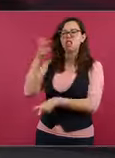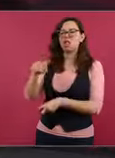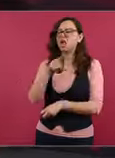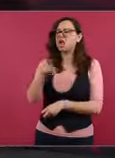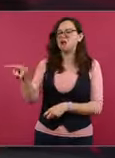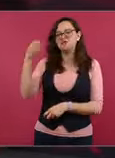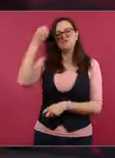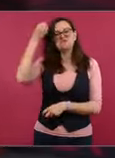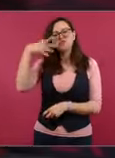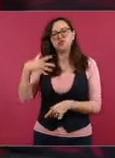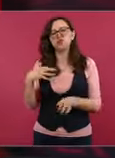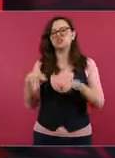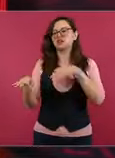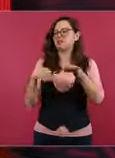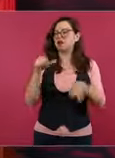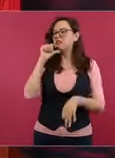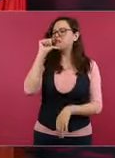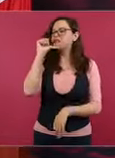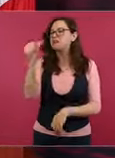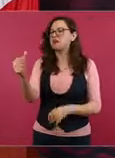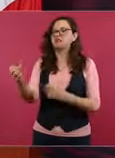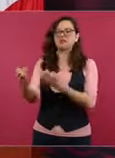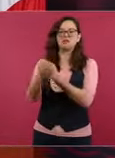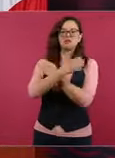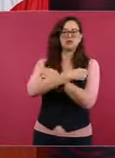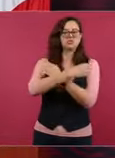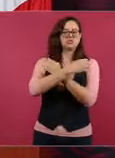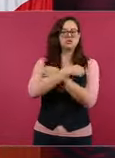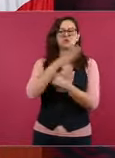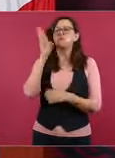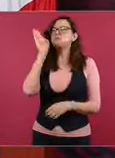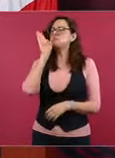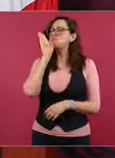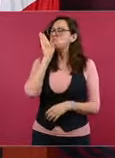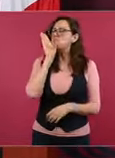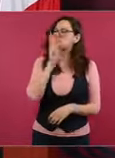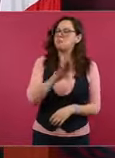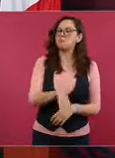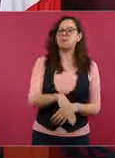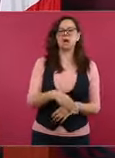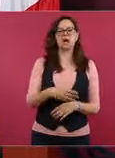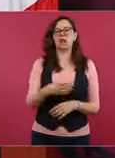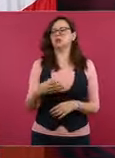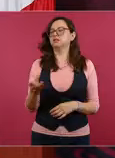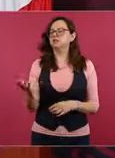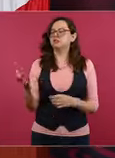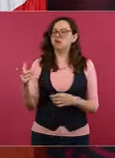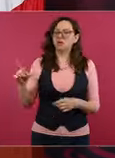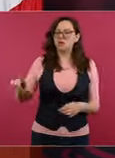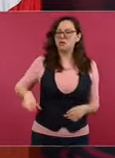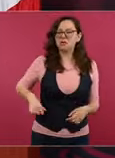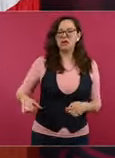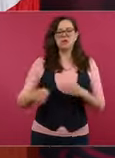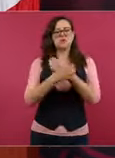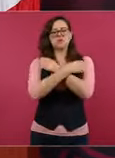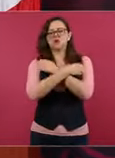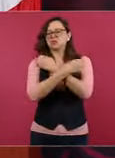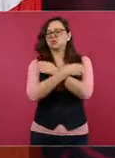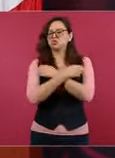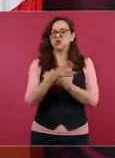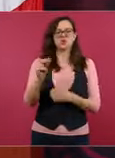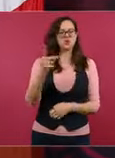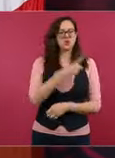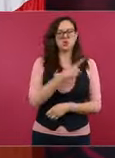de que por eso estaba muy mal la educación pública, echándole la culpa de todo a